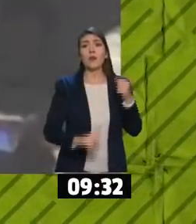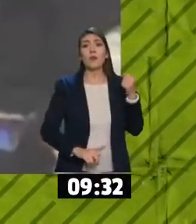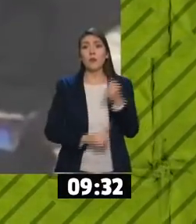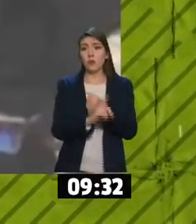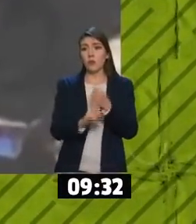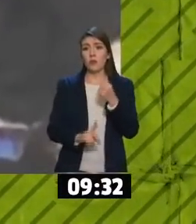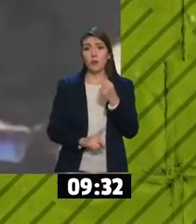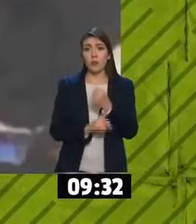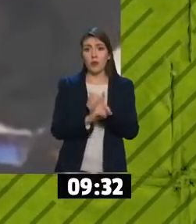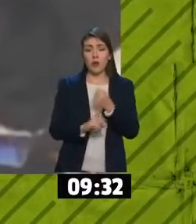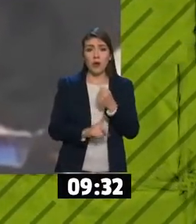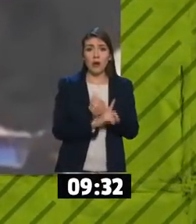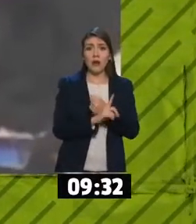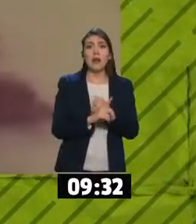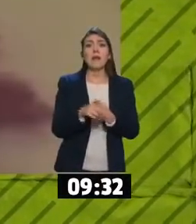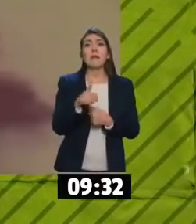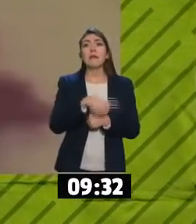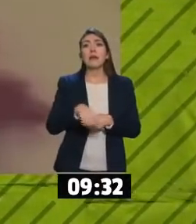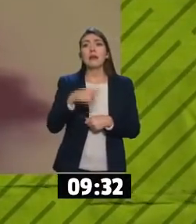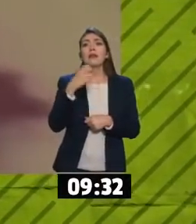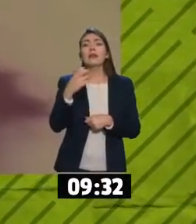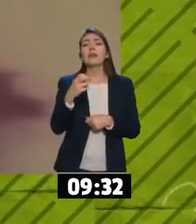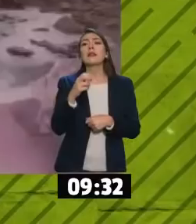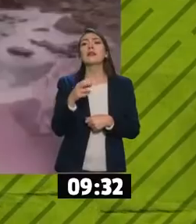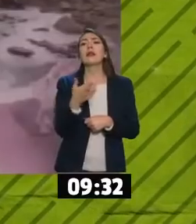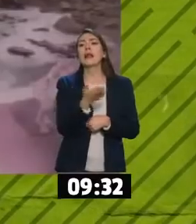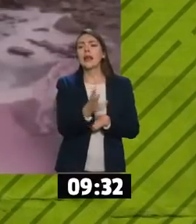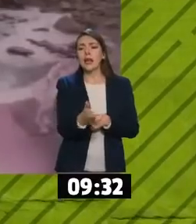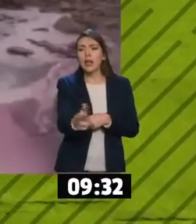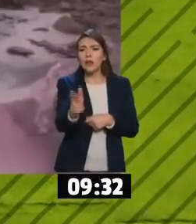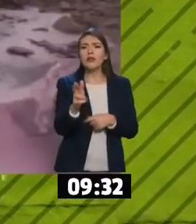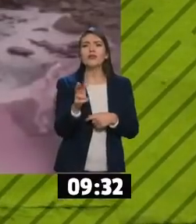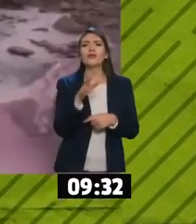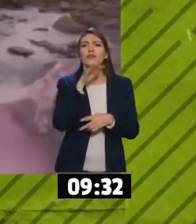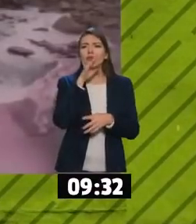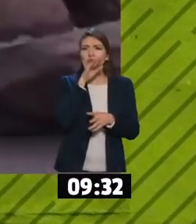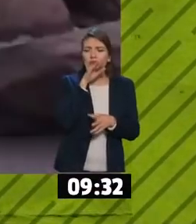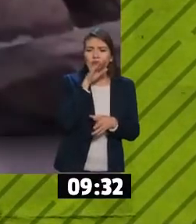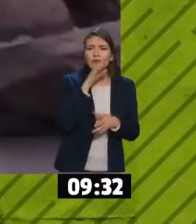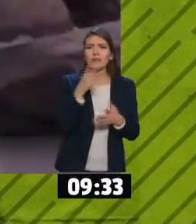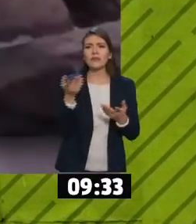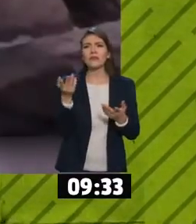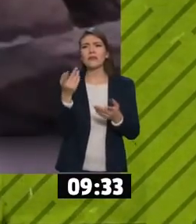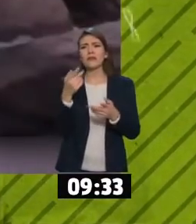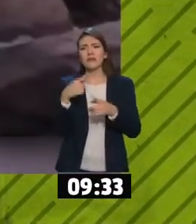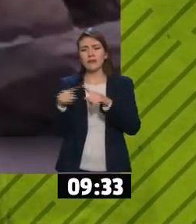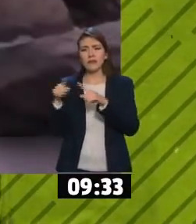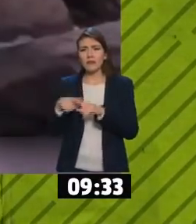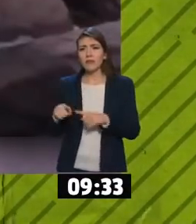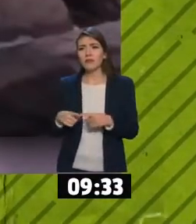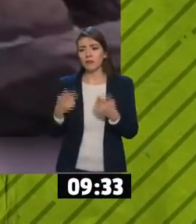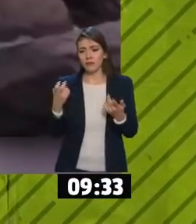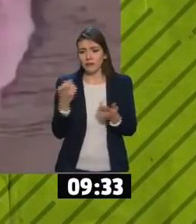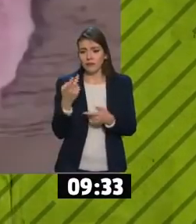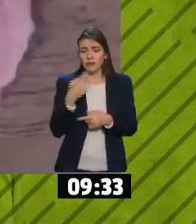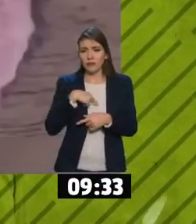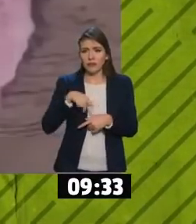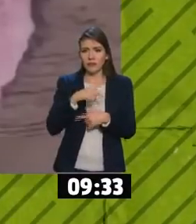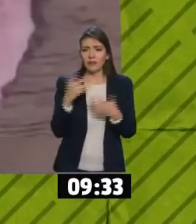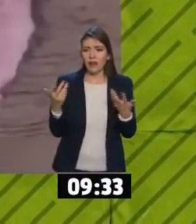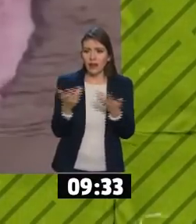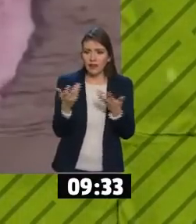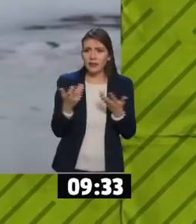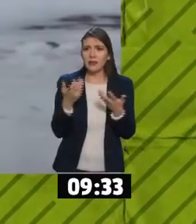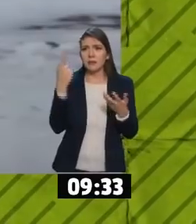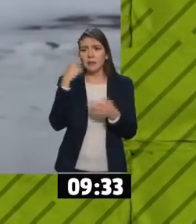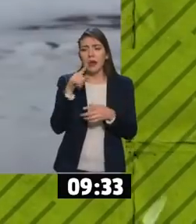está asumiendo, no se está internalizando, pues que se manchen los ríos y los microplásticos y las emisiones que tenemos que hacer, pero también